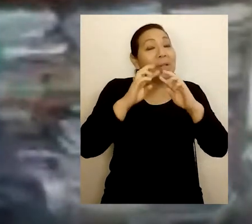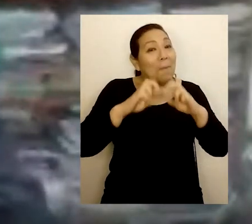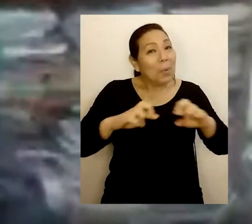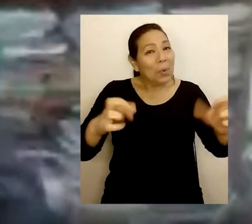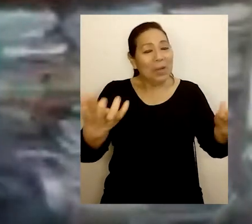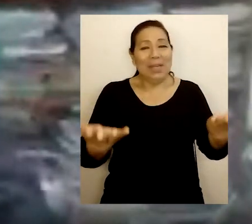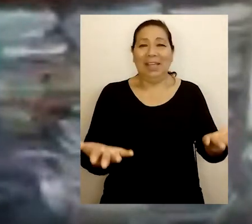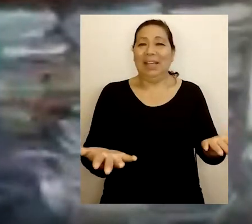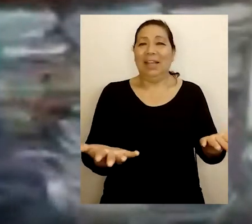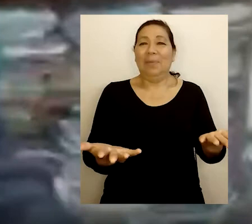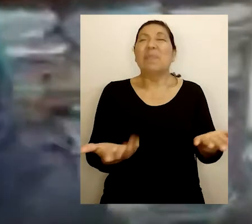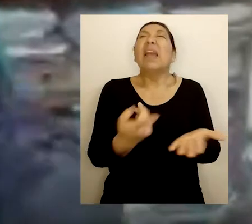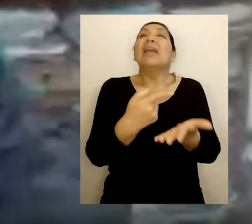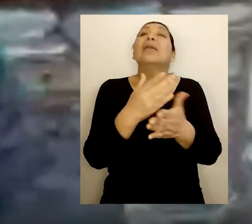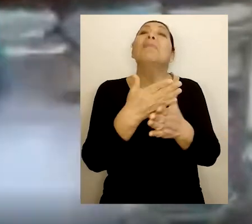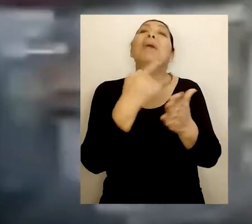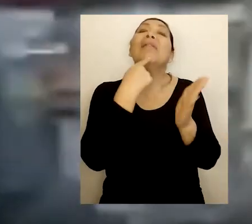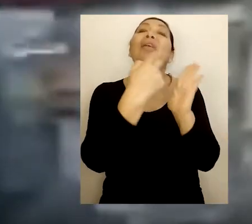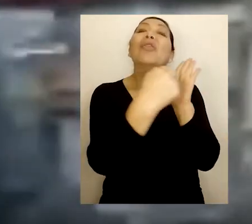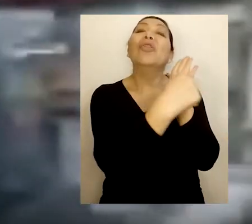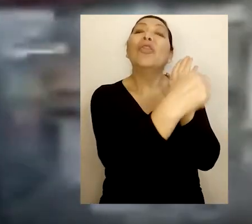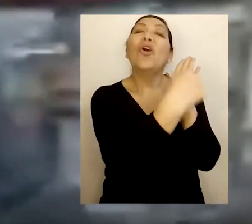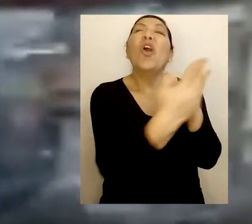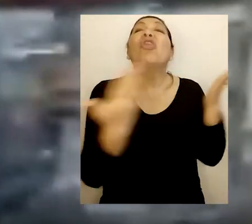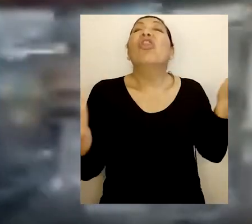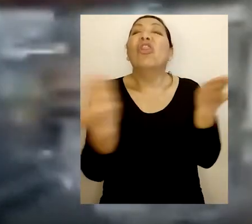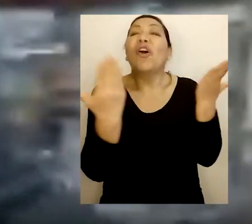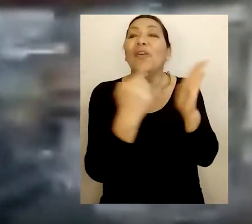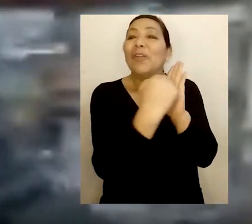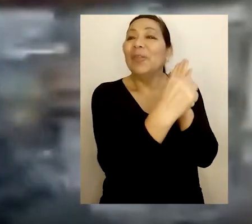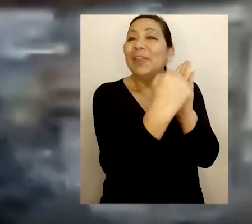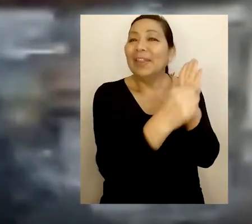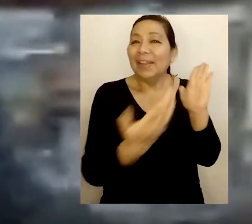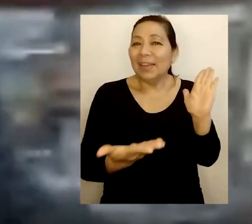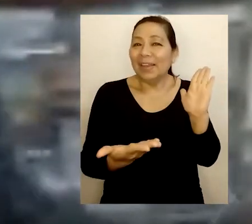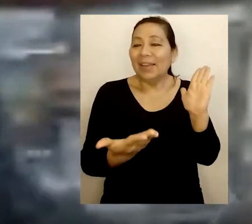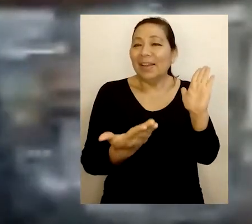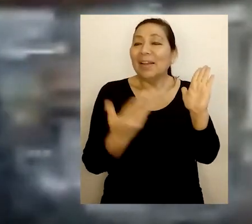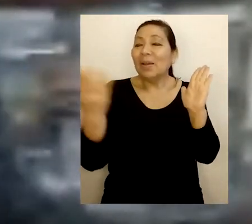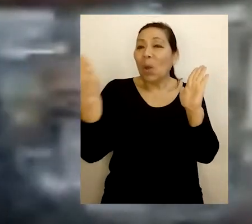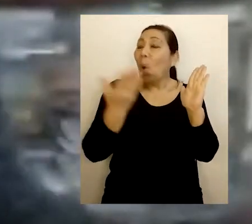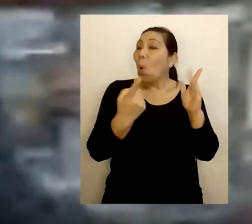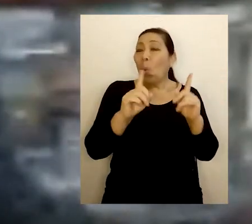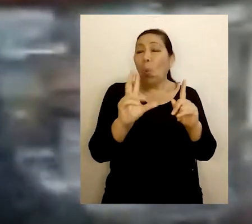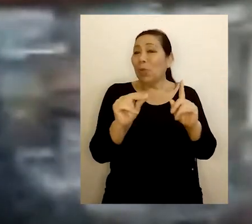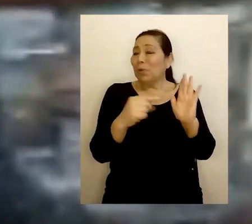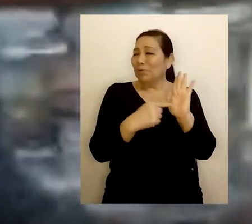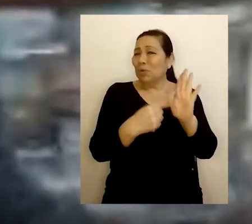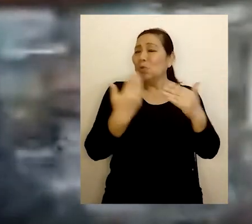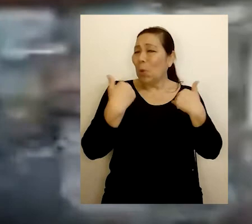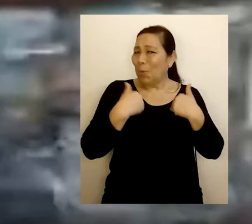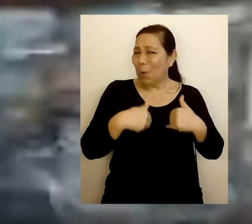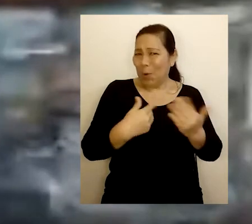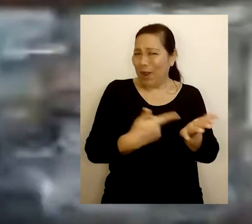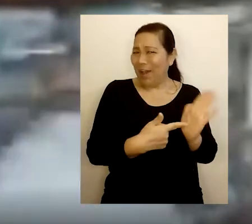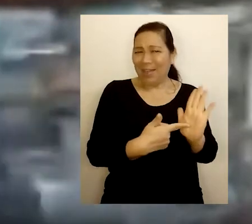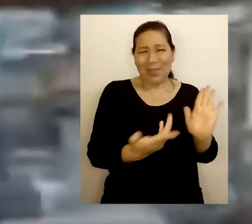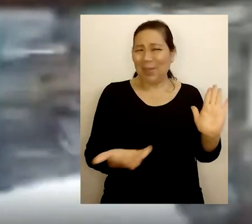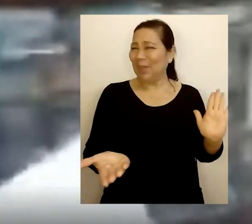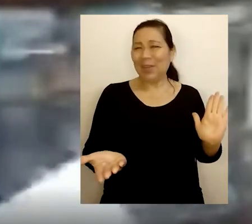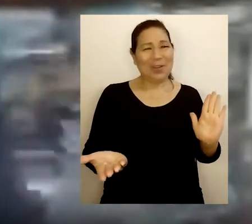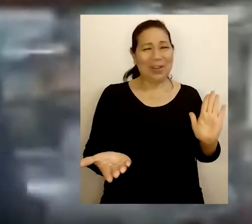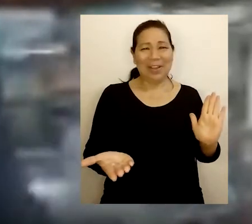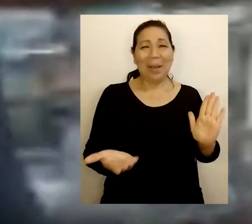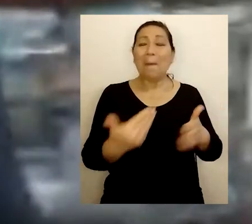pública. Entonces, ¿en qué parte dice que mi patrón se le ha asignado cuando no estuvo presente su abogado?